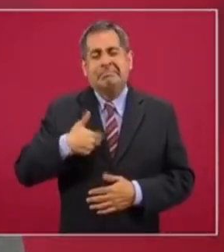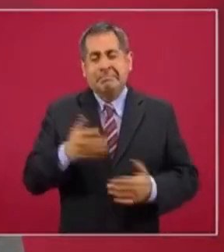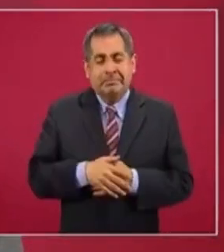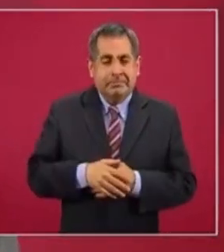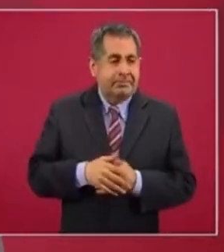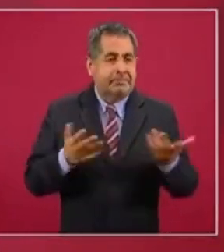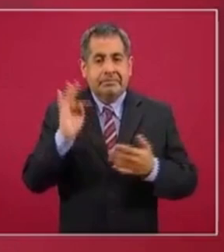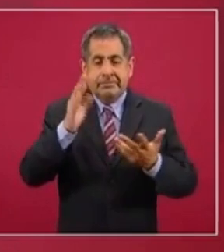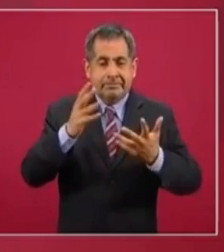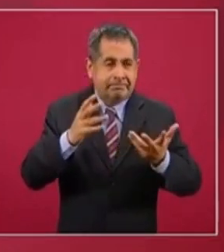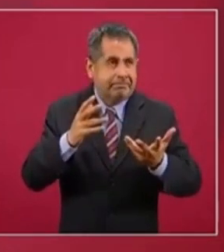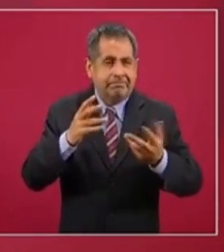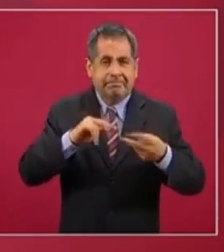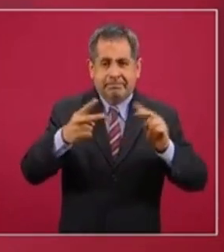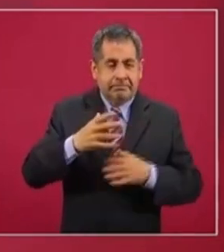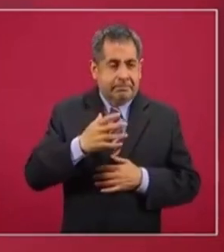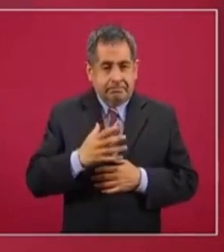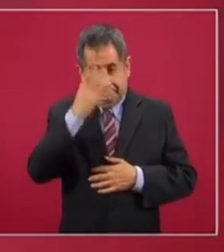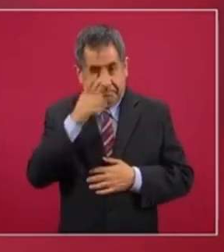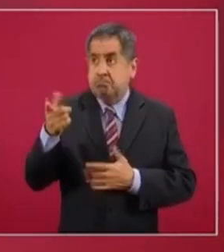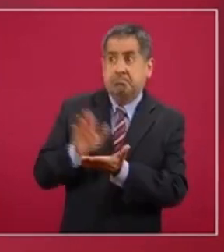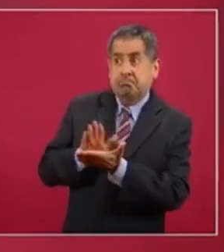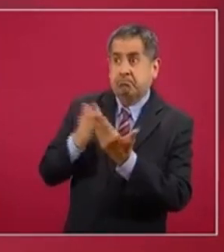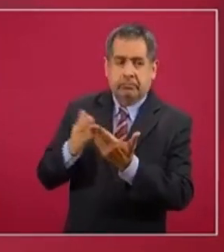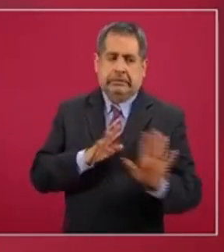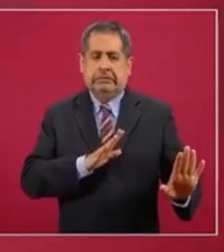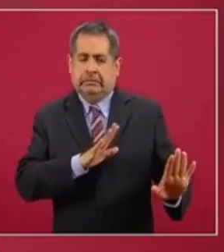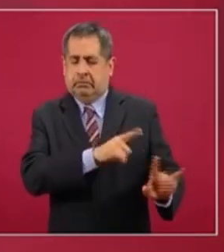Me daría pena que hablara bien.